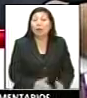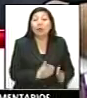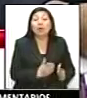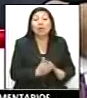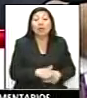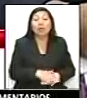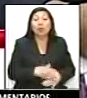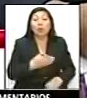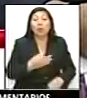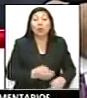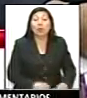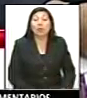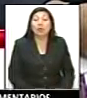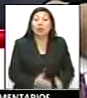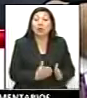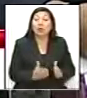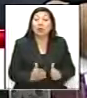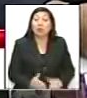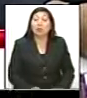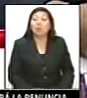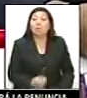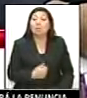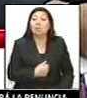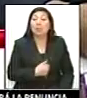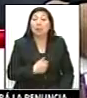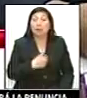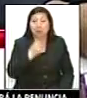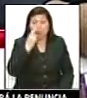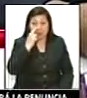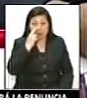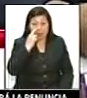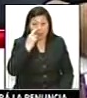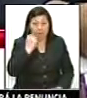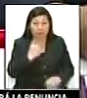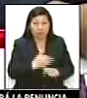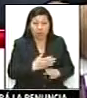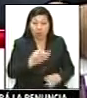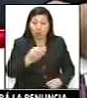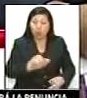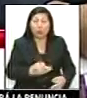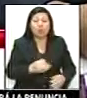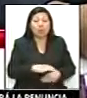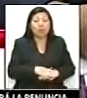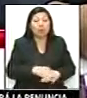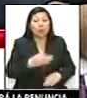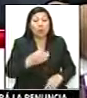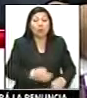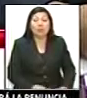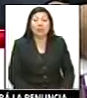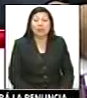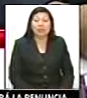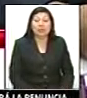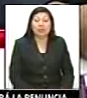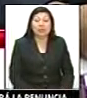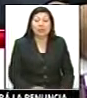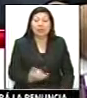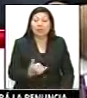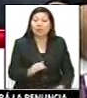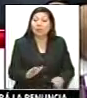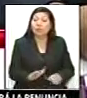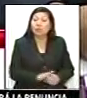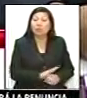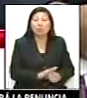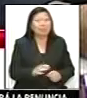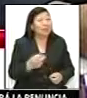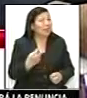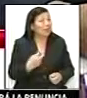organismos jurisdiccionales, organismos propios del sistema judicial, de la administración de justicia. Y eso es sumamente